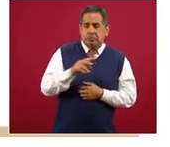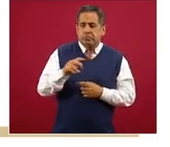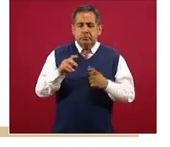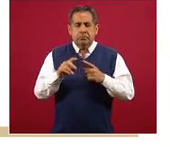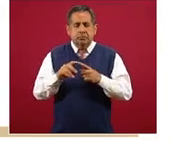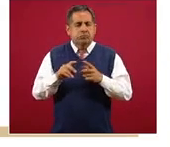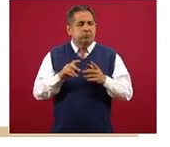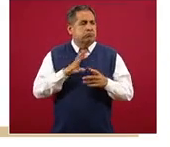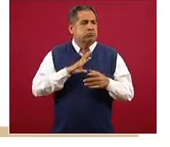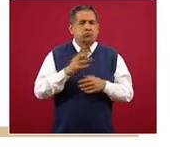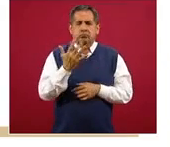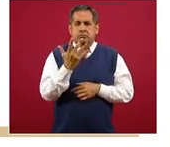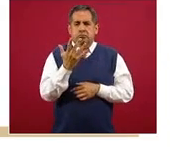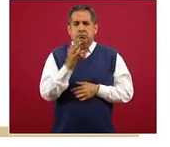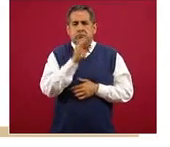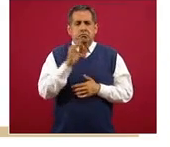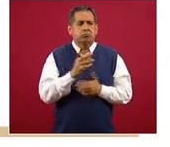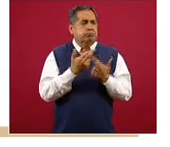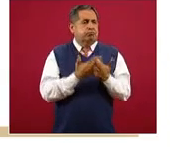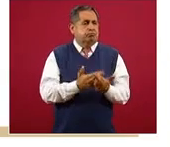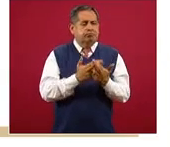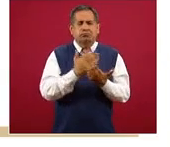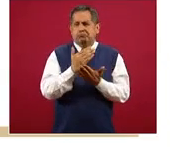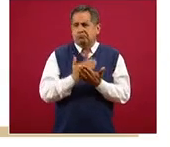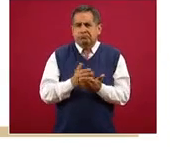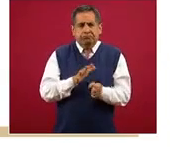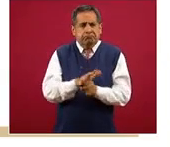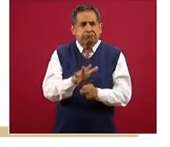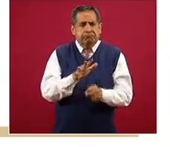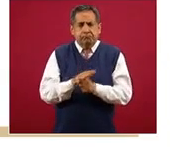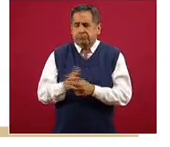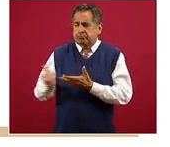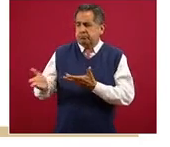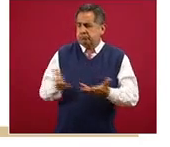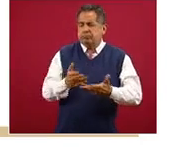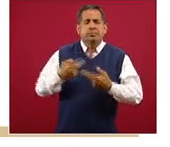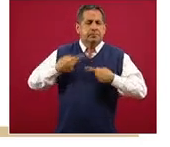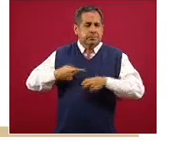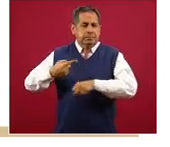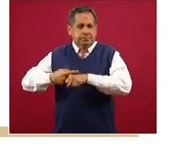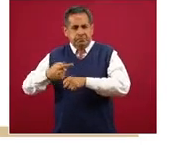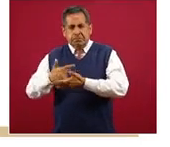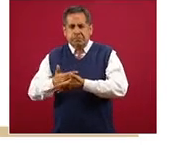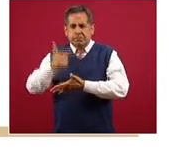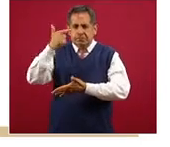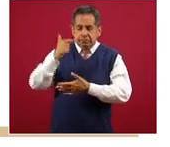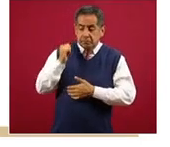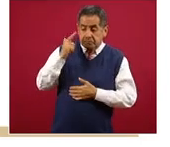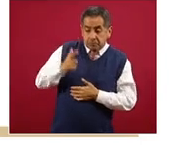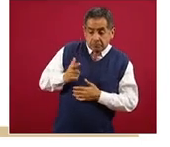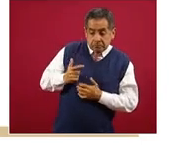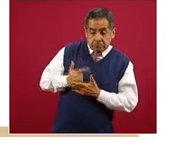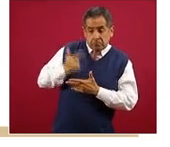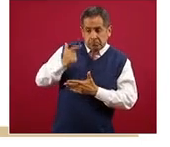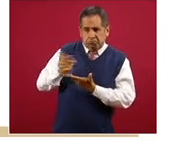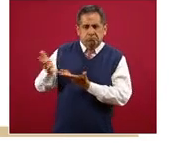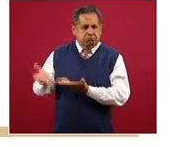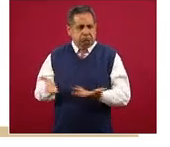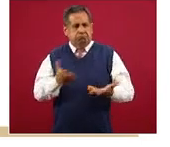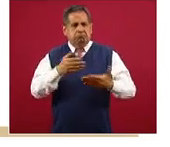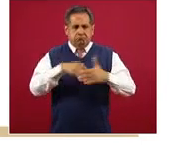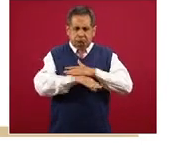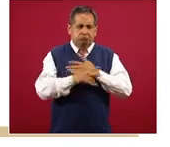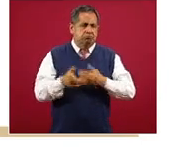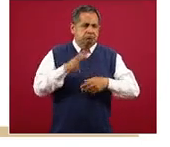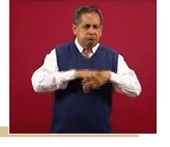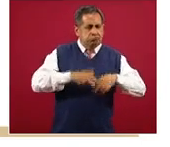menos 50% más de disponibilidad de estas camas, que son precisamente para los pacientes graves con signos de alarma de COVID-19.